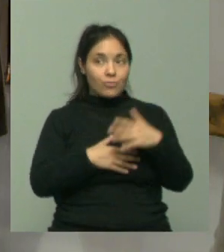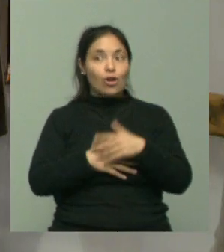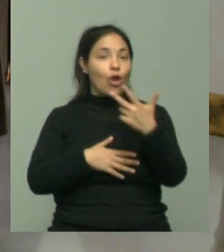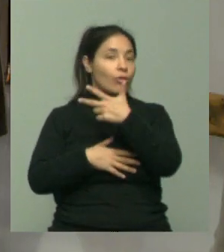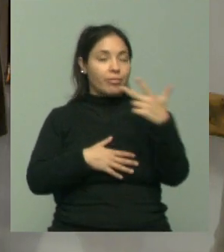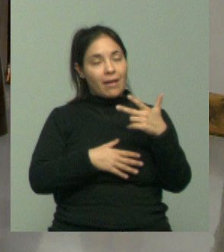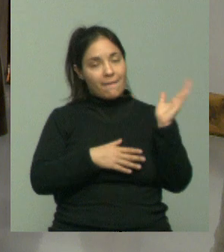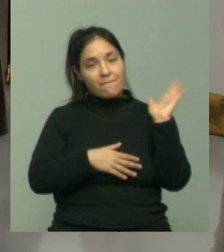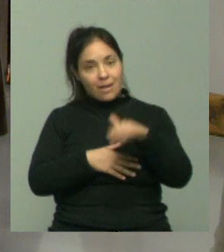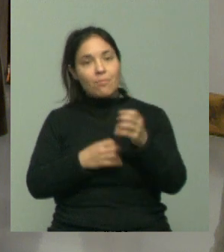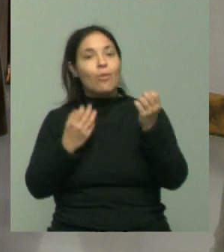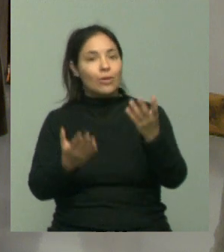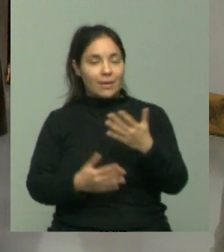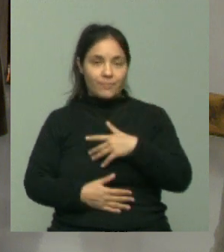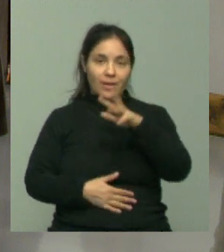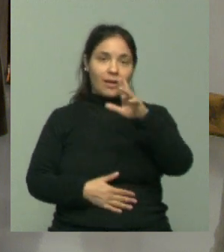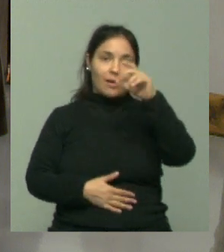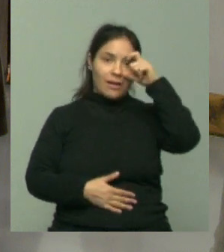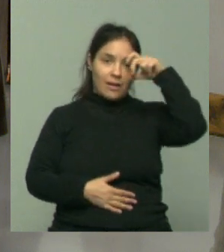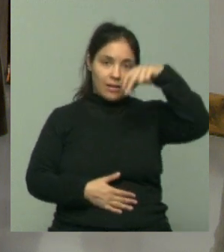porque Renzo, aparte de ser